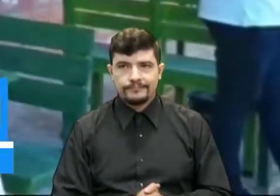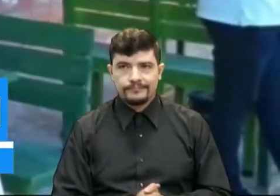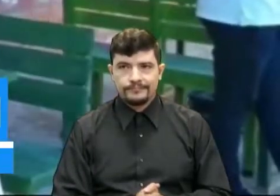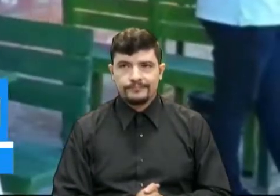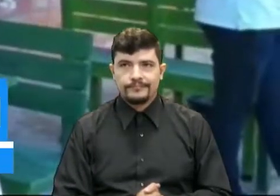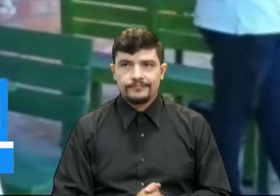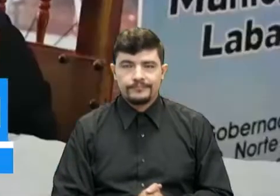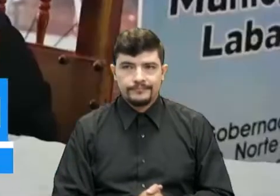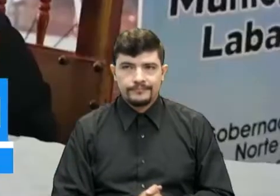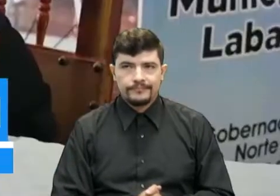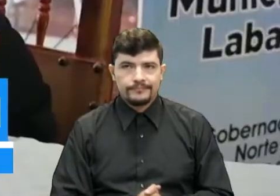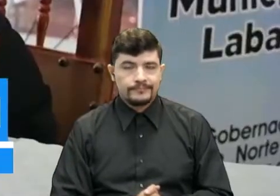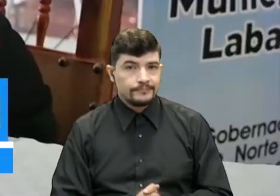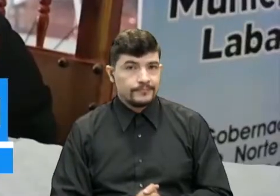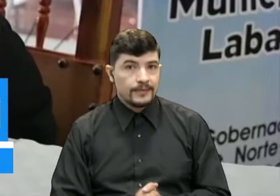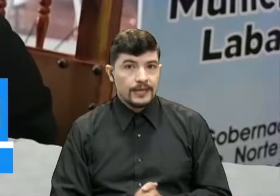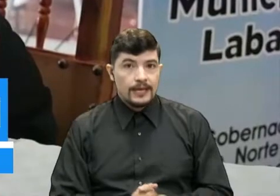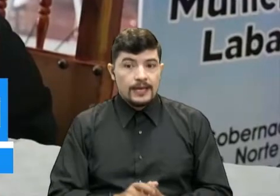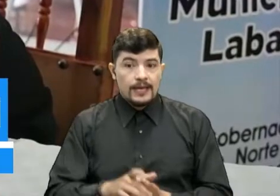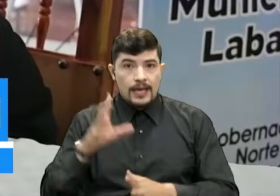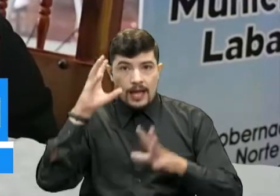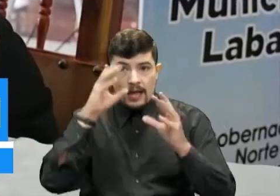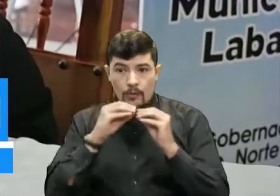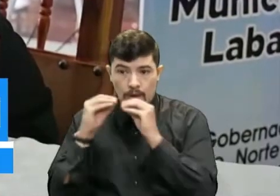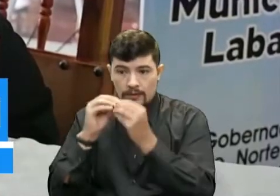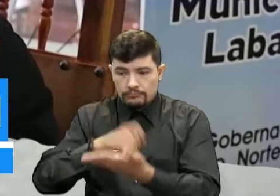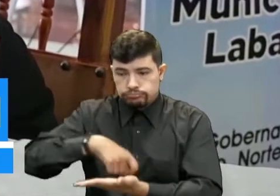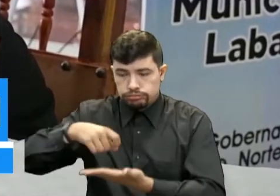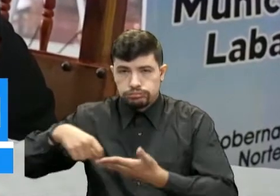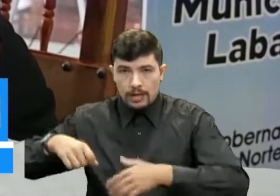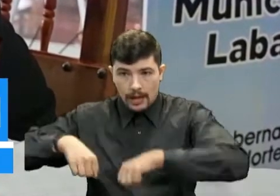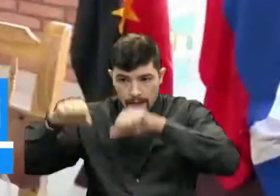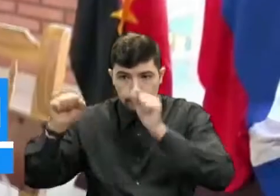nuestro municipio. Con la firma de este acuerdo, del que el gobernador